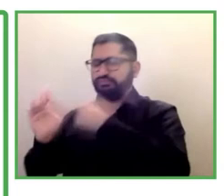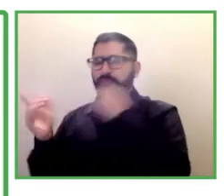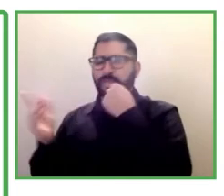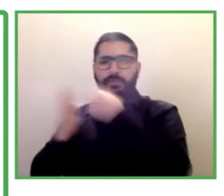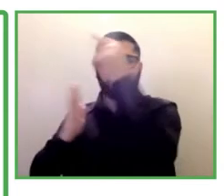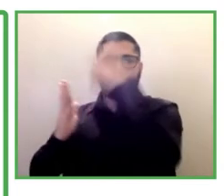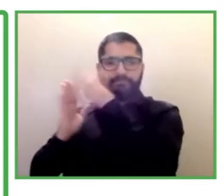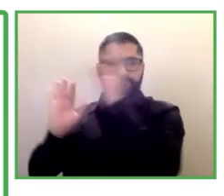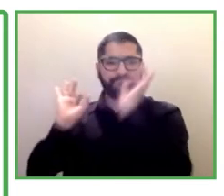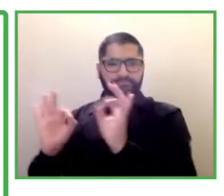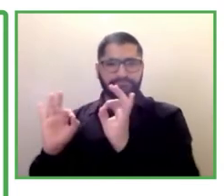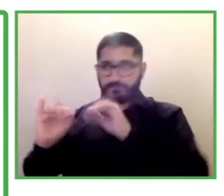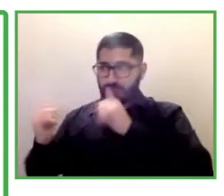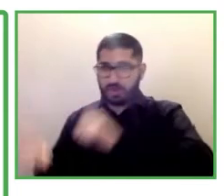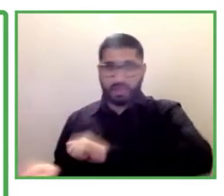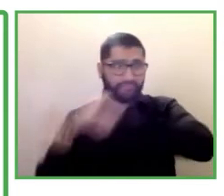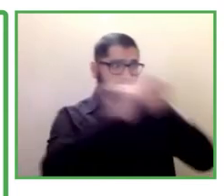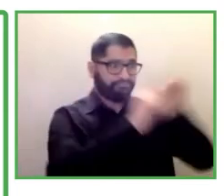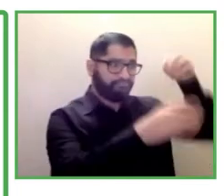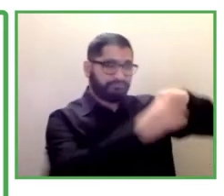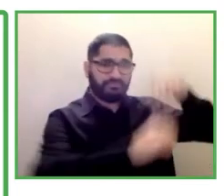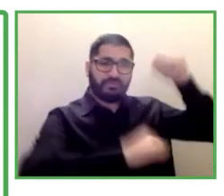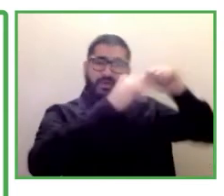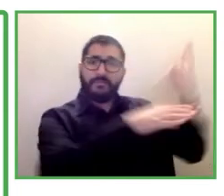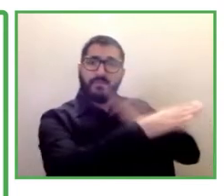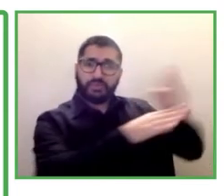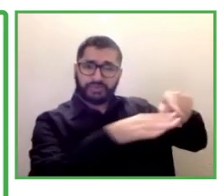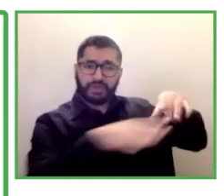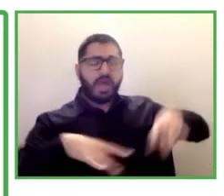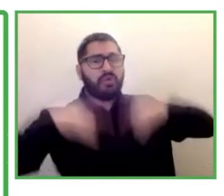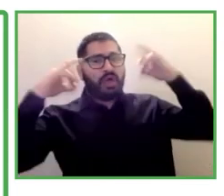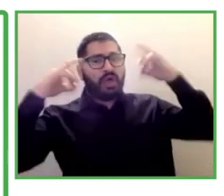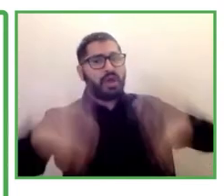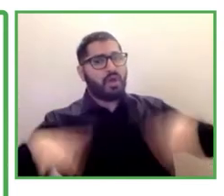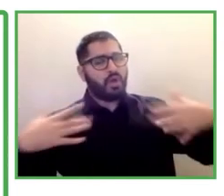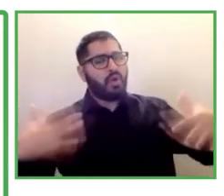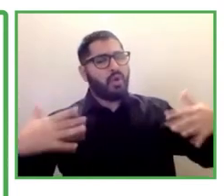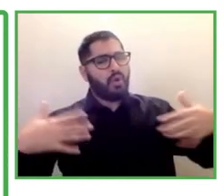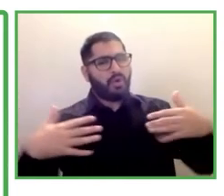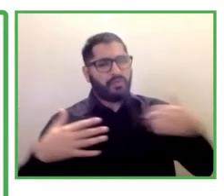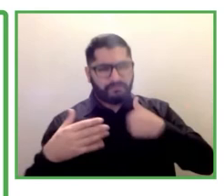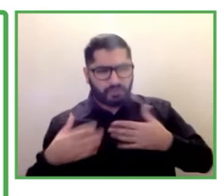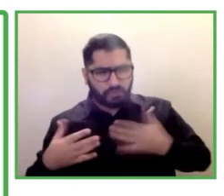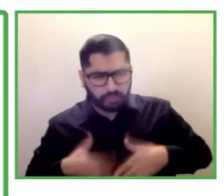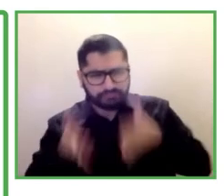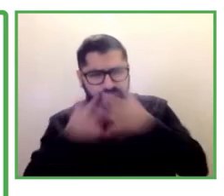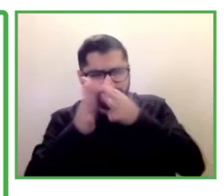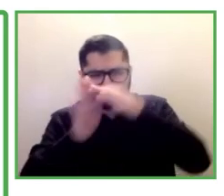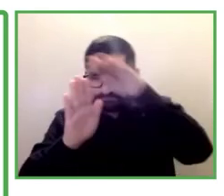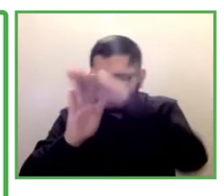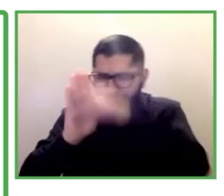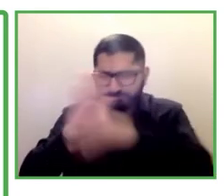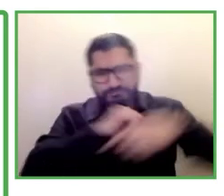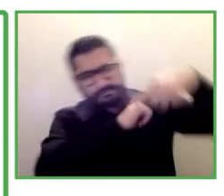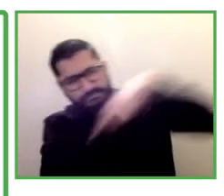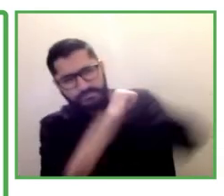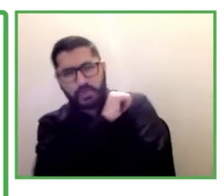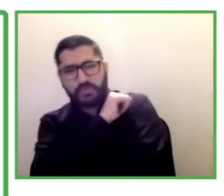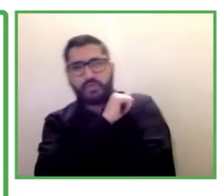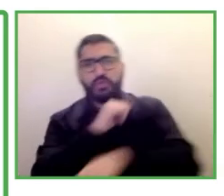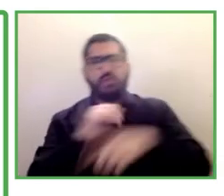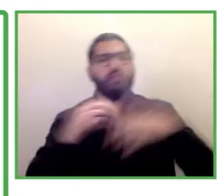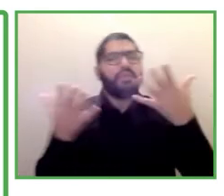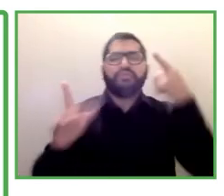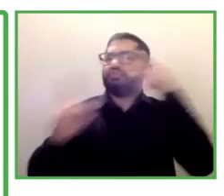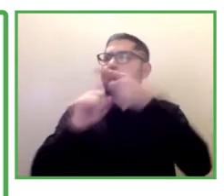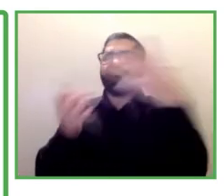No voy a revisar todas las partes específicas del impacto y los resultados, pero tenemos muy buenas estadísticas de los